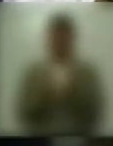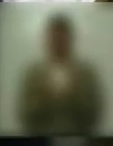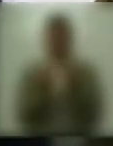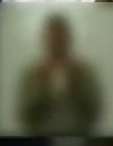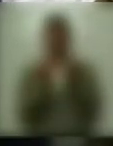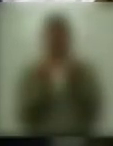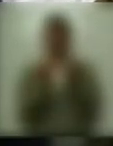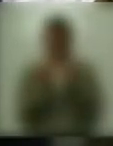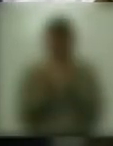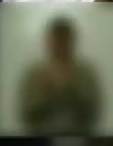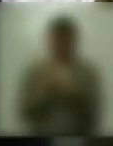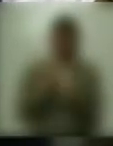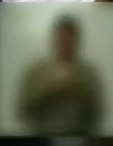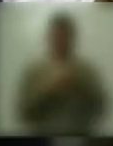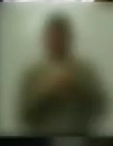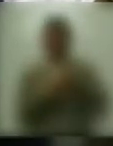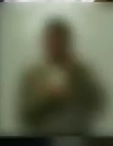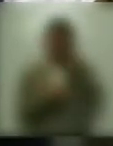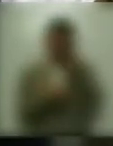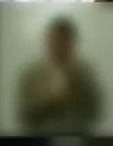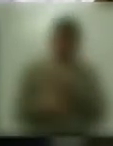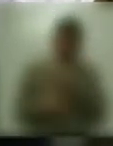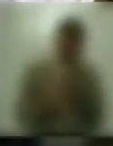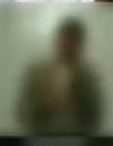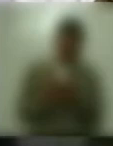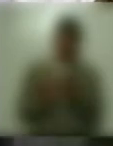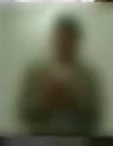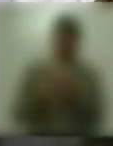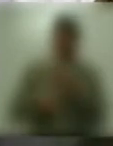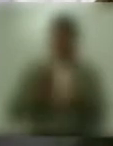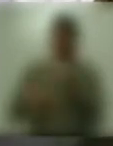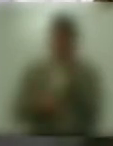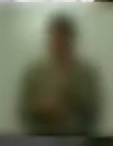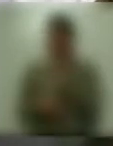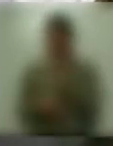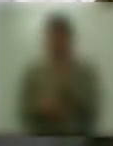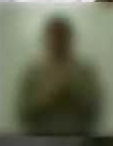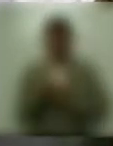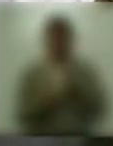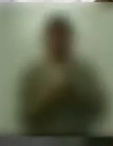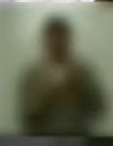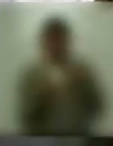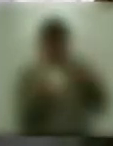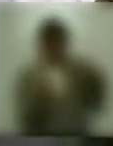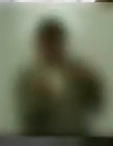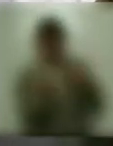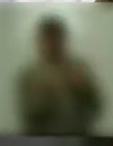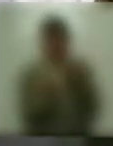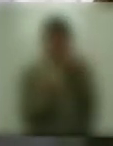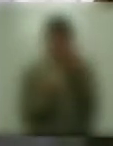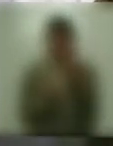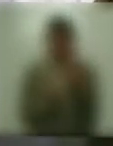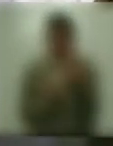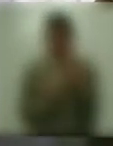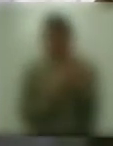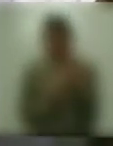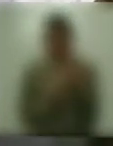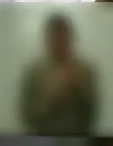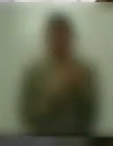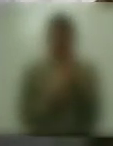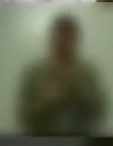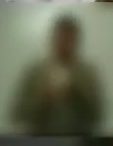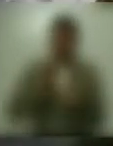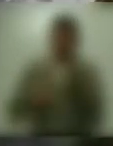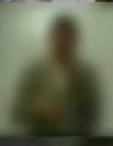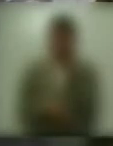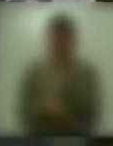se ha incrementado el feminicidio. En este año van solo en lo que va del año 55